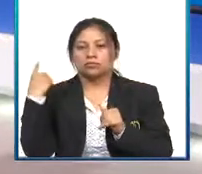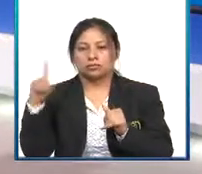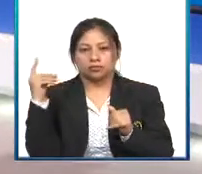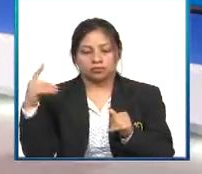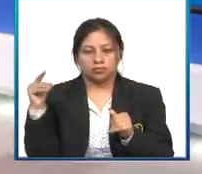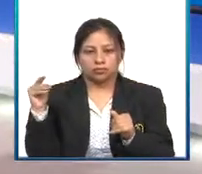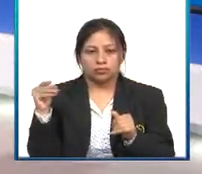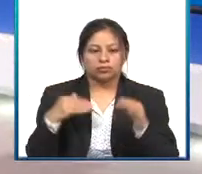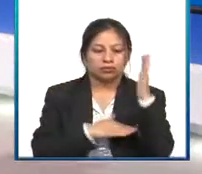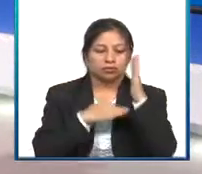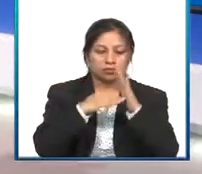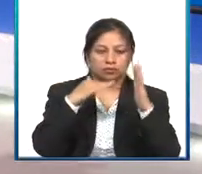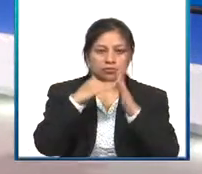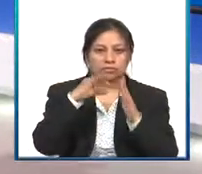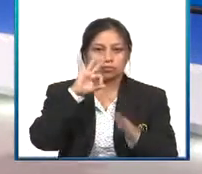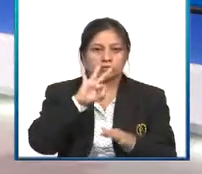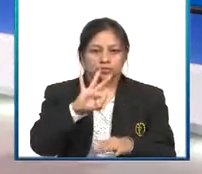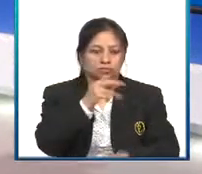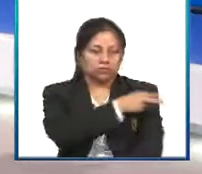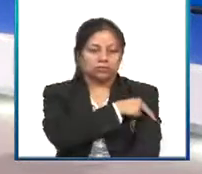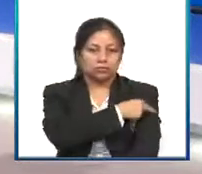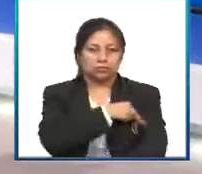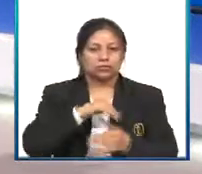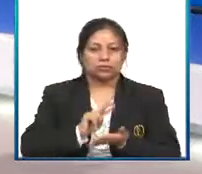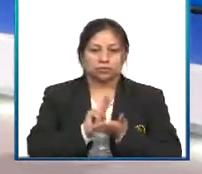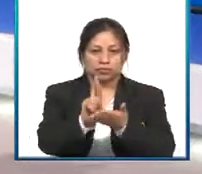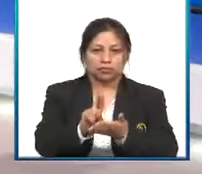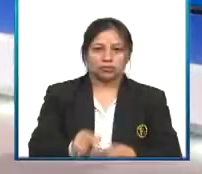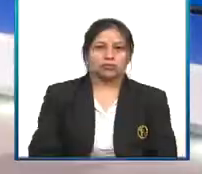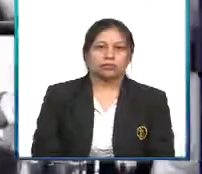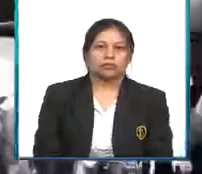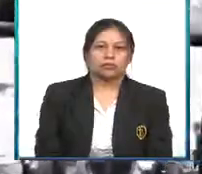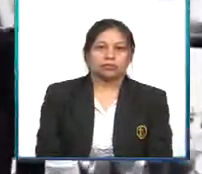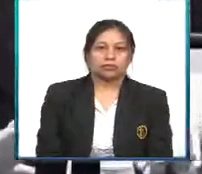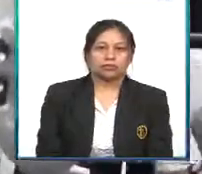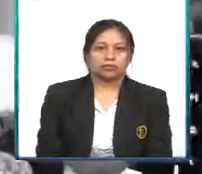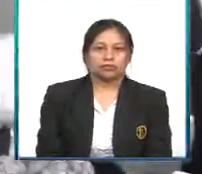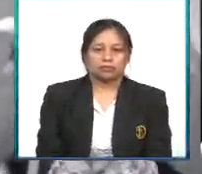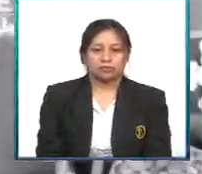$193 millones para la construcción de 3 hospitales en toda la República.